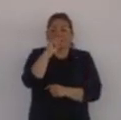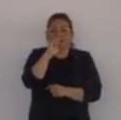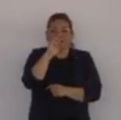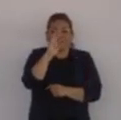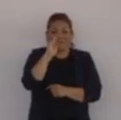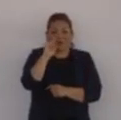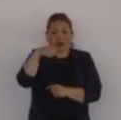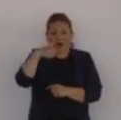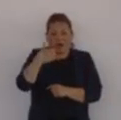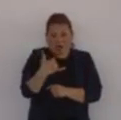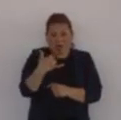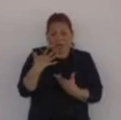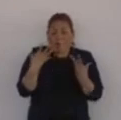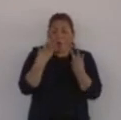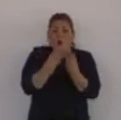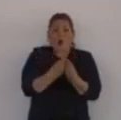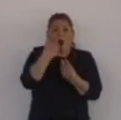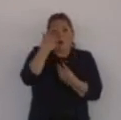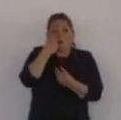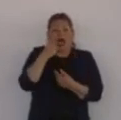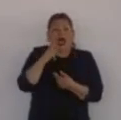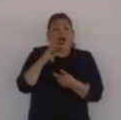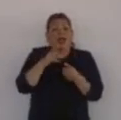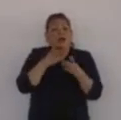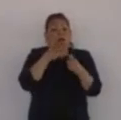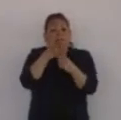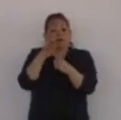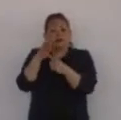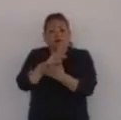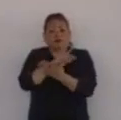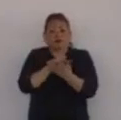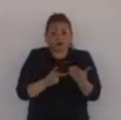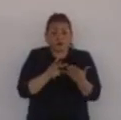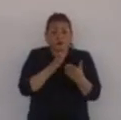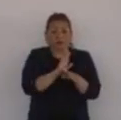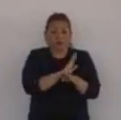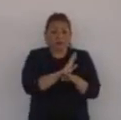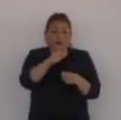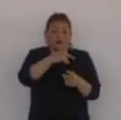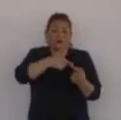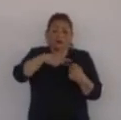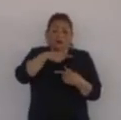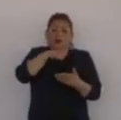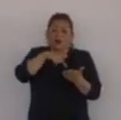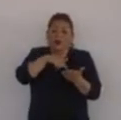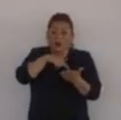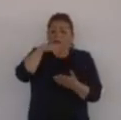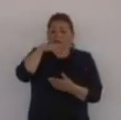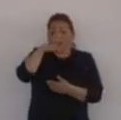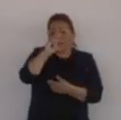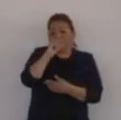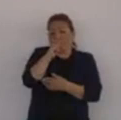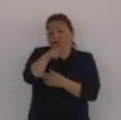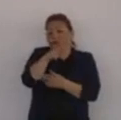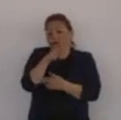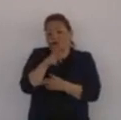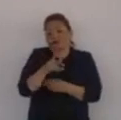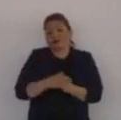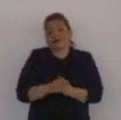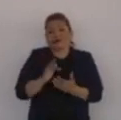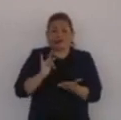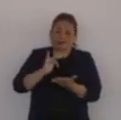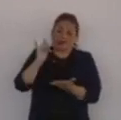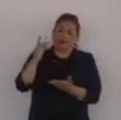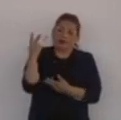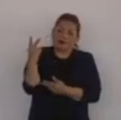señor presidente para distribuir los programas de bienestar aquí en la Ciudad de México. Así que muchas gracias a los